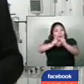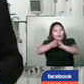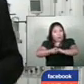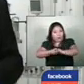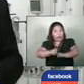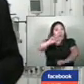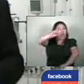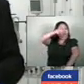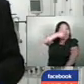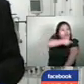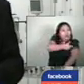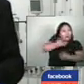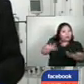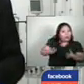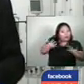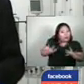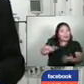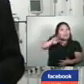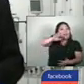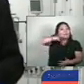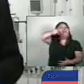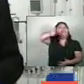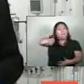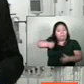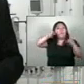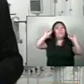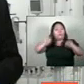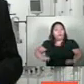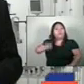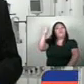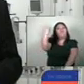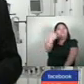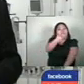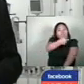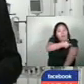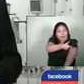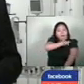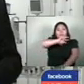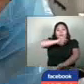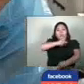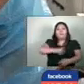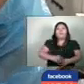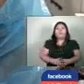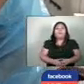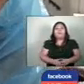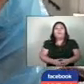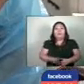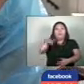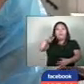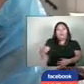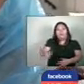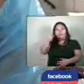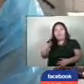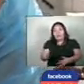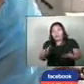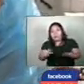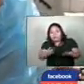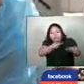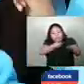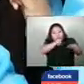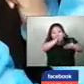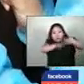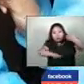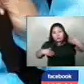esa tercera dosis, como repito, tres meses después de la segunda dosis ante el COVID-19. Hasta la fecha, según los datos del